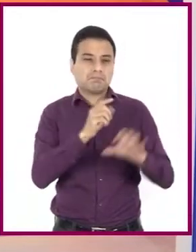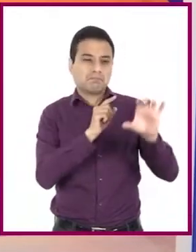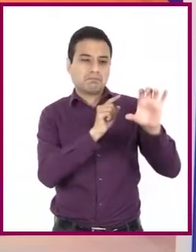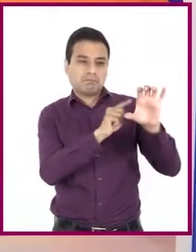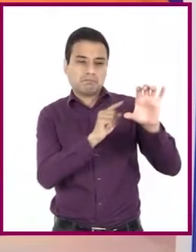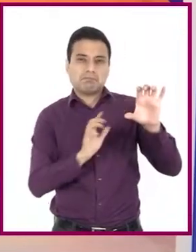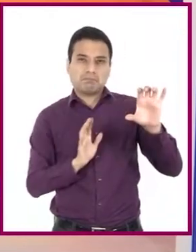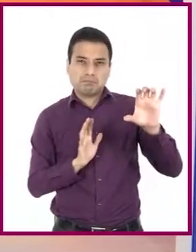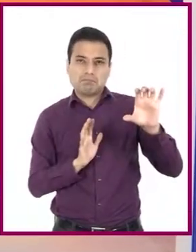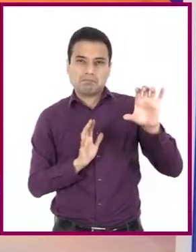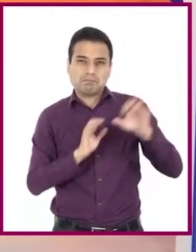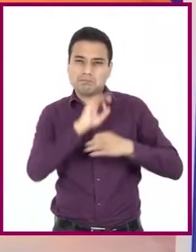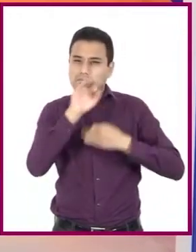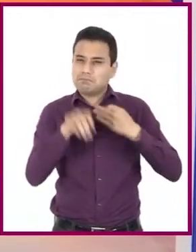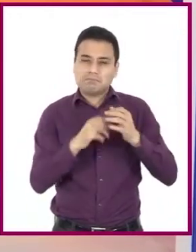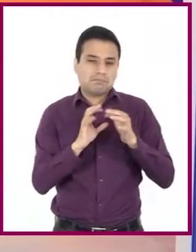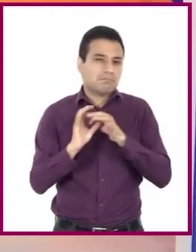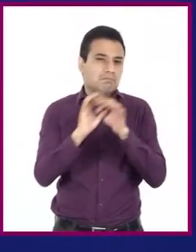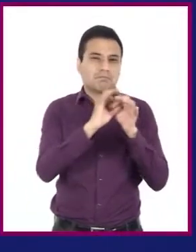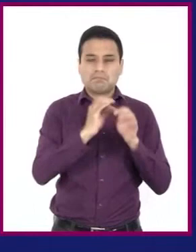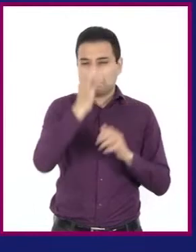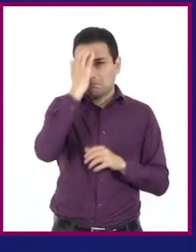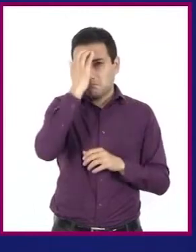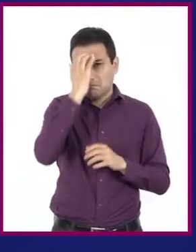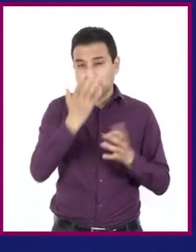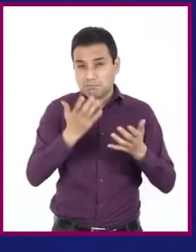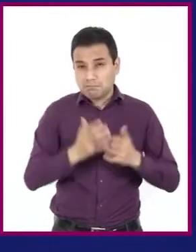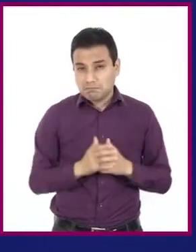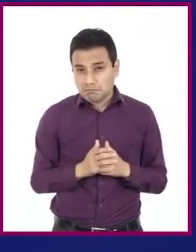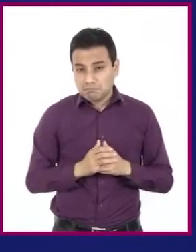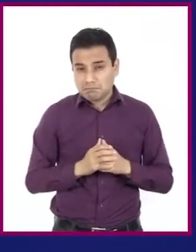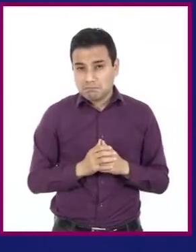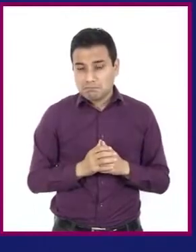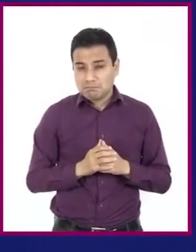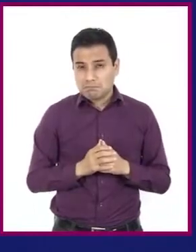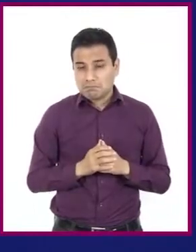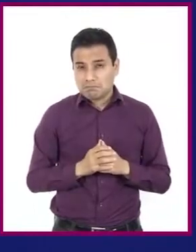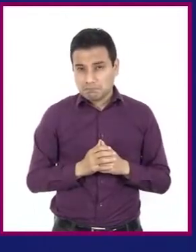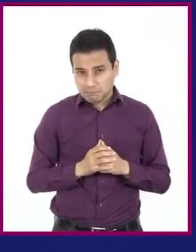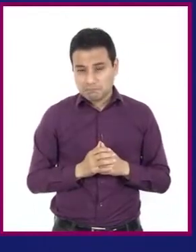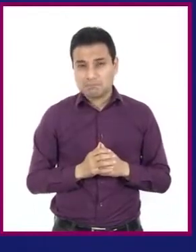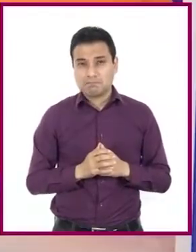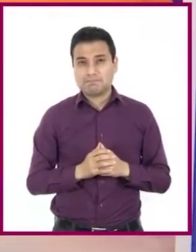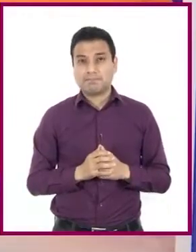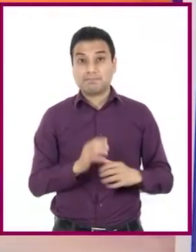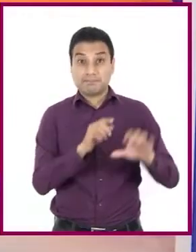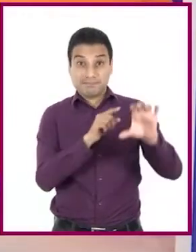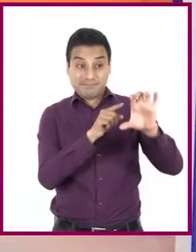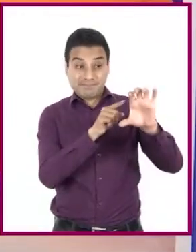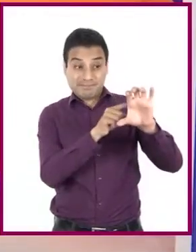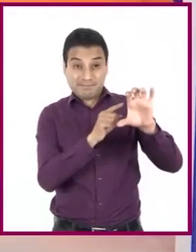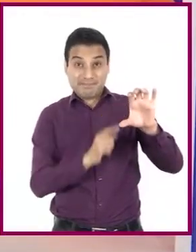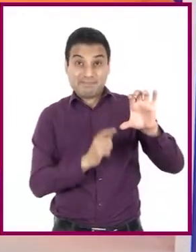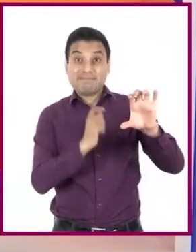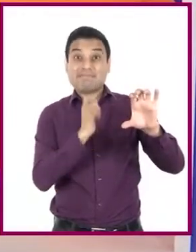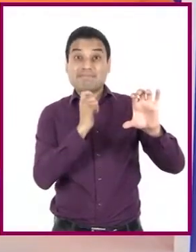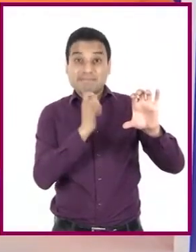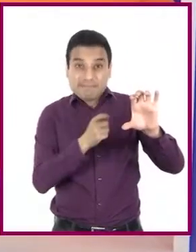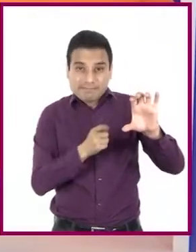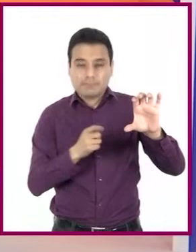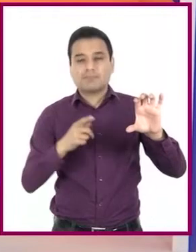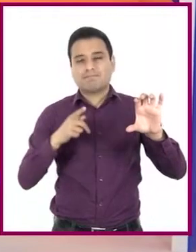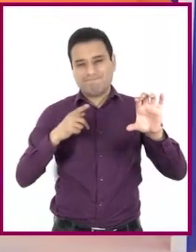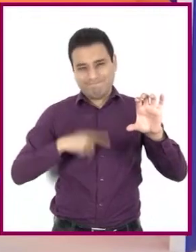y quizá porque es una manera sencilla de darle significado a algo que, además de nombrarlo,